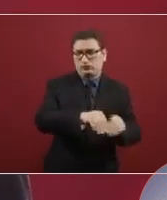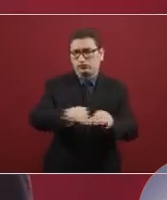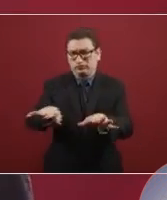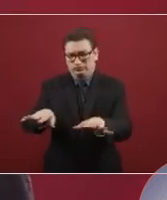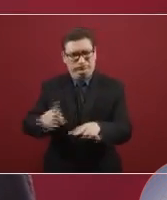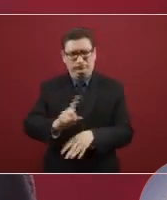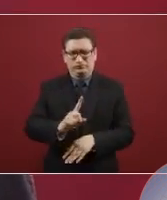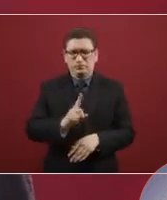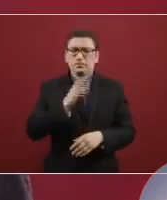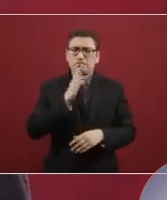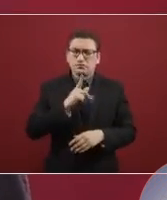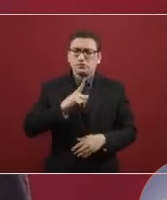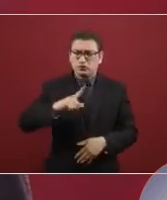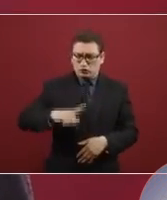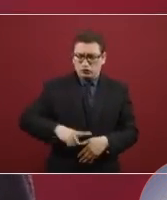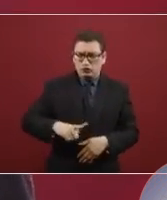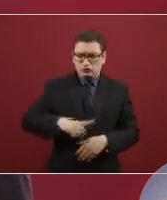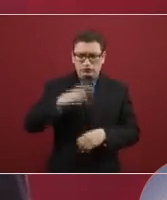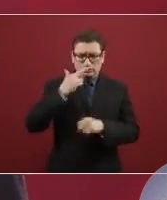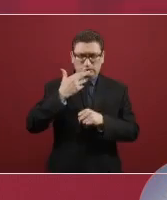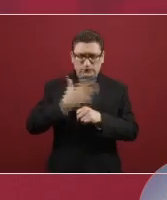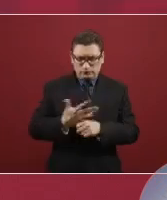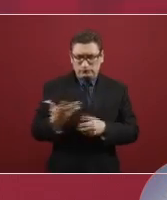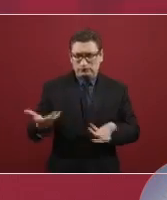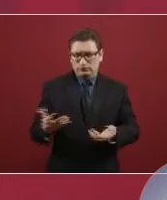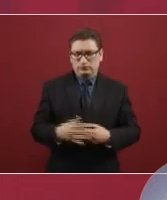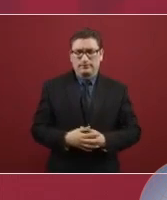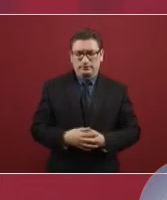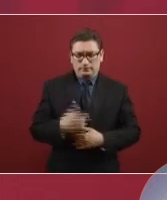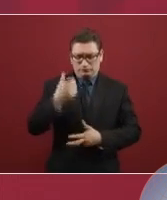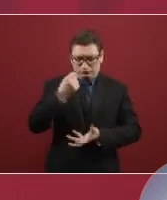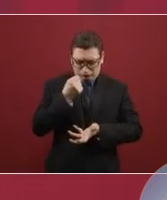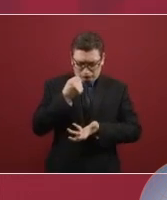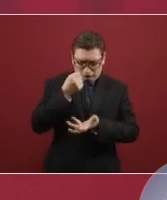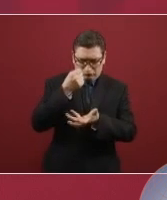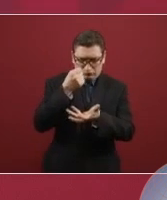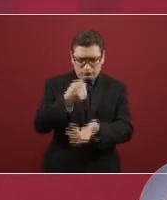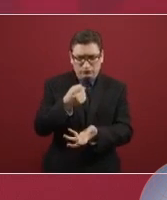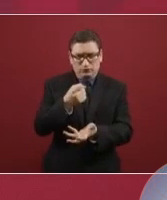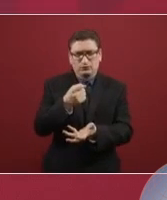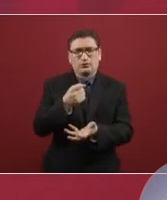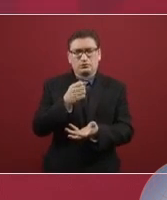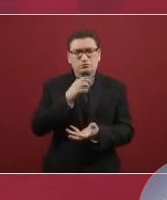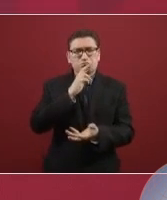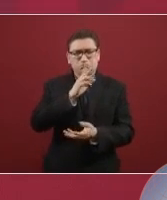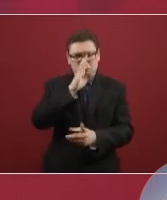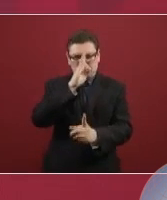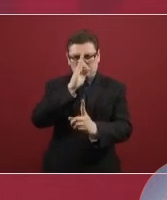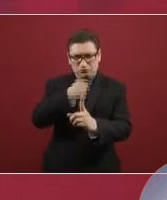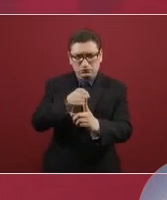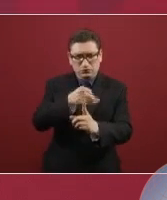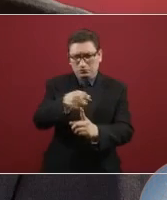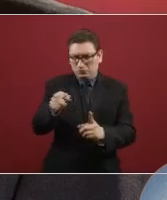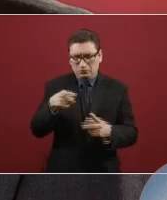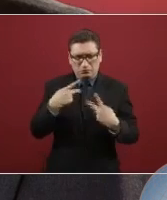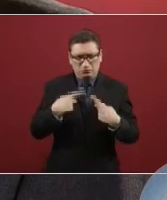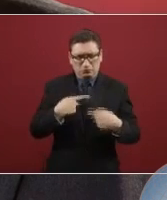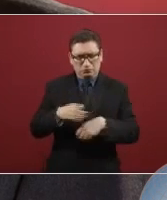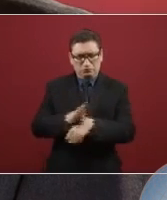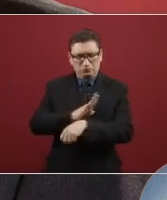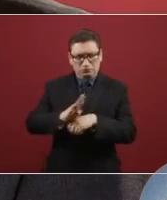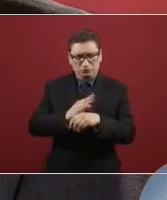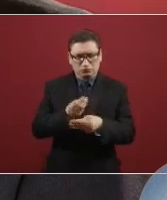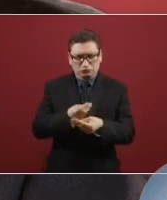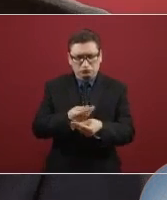función eh entrega de manera directa a los